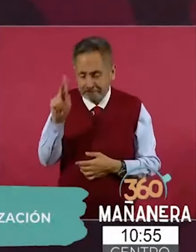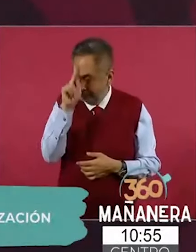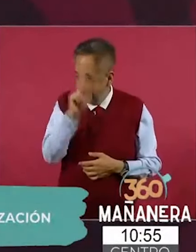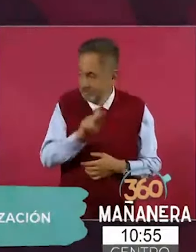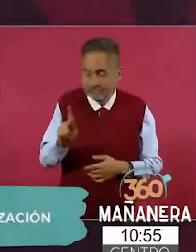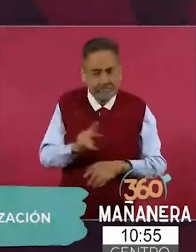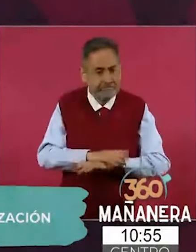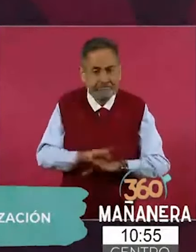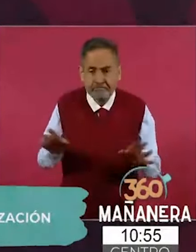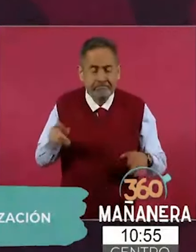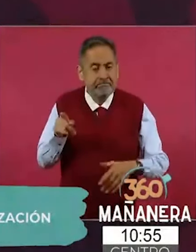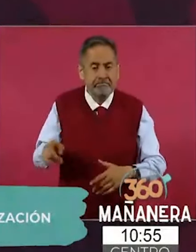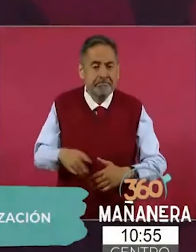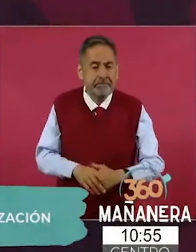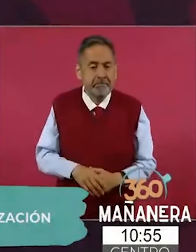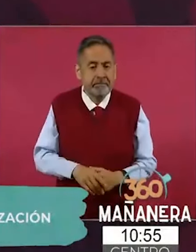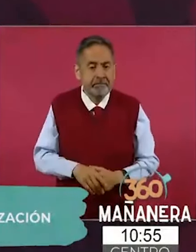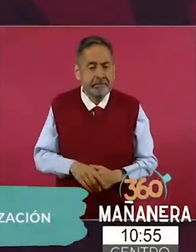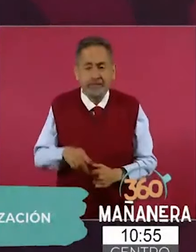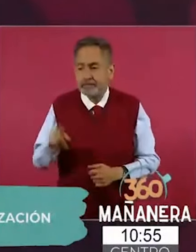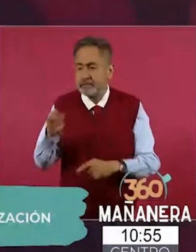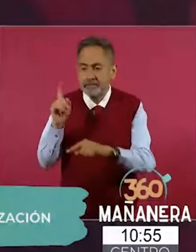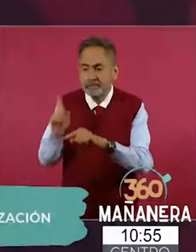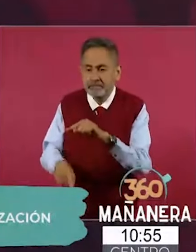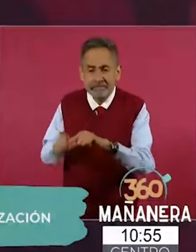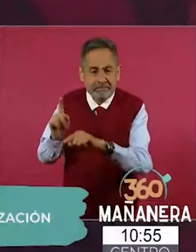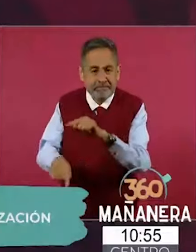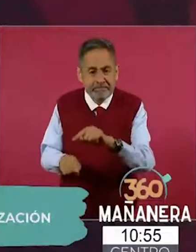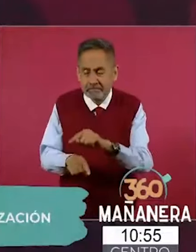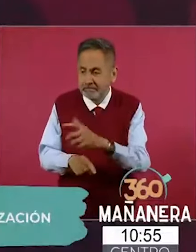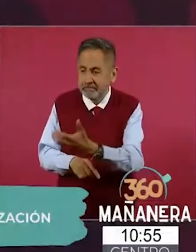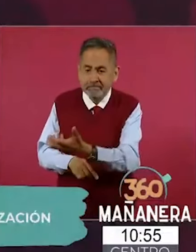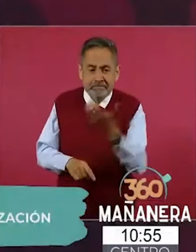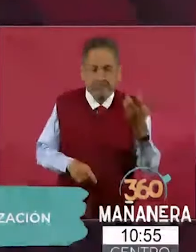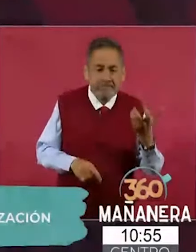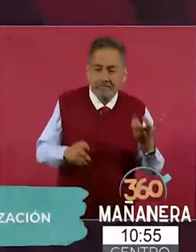donde se privatizó por partes.